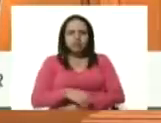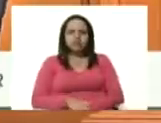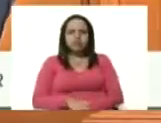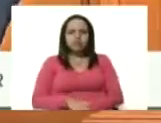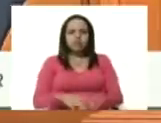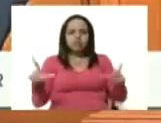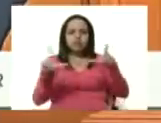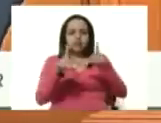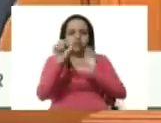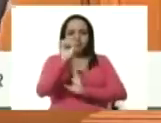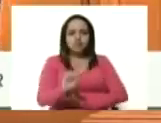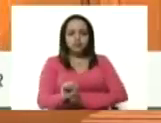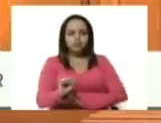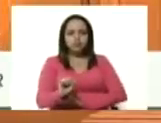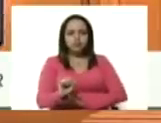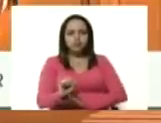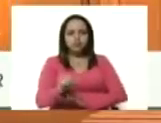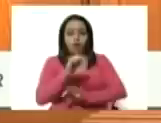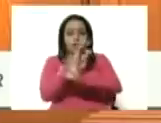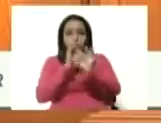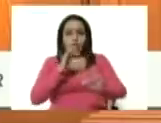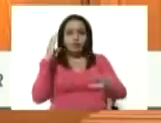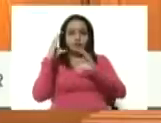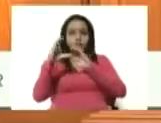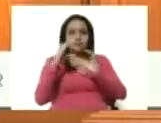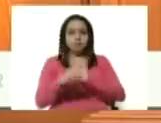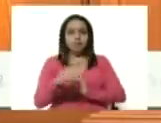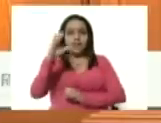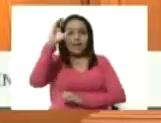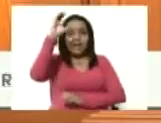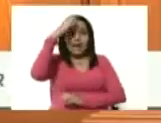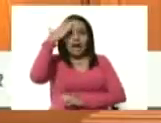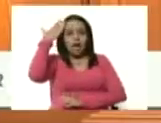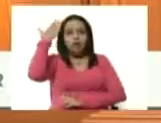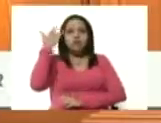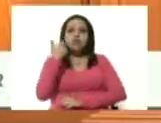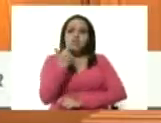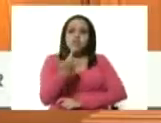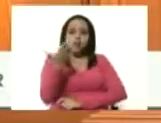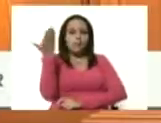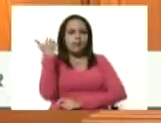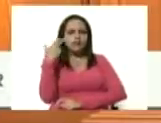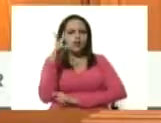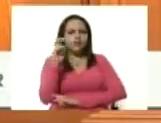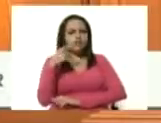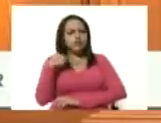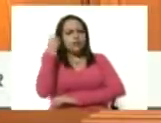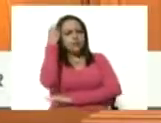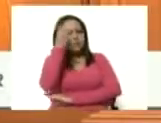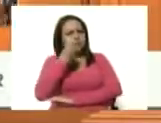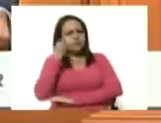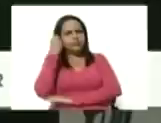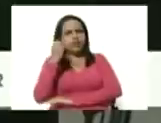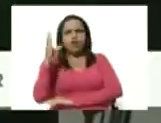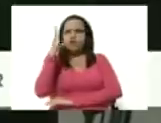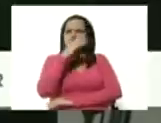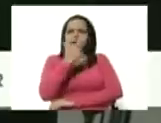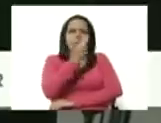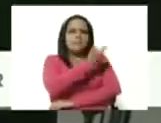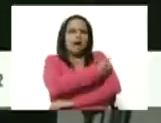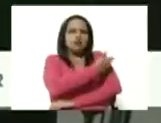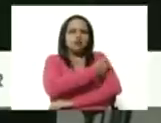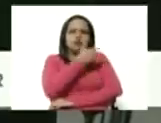fenómeno comunicacional. Y Carlos dijo, el viernes yo me quedé pensando, no va a haber vacuna este